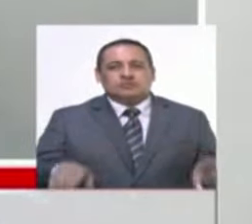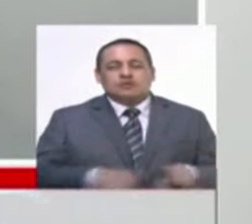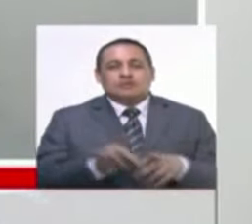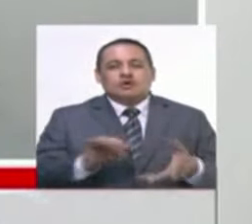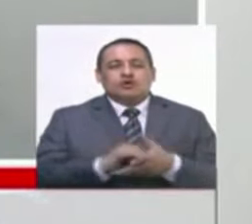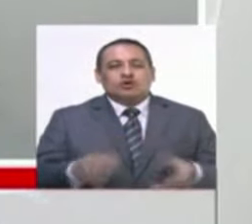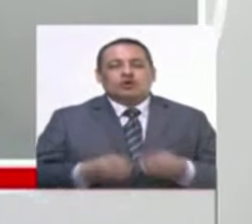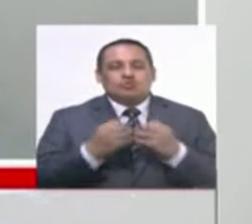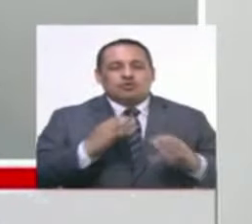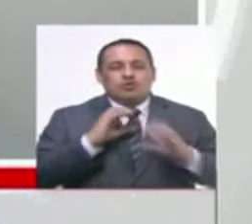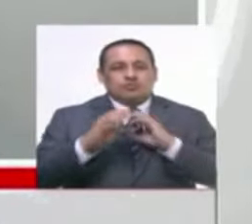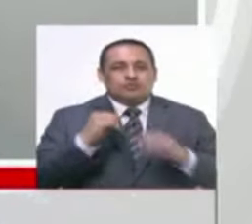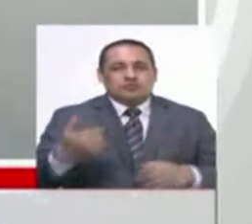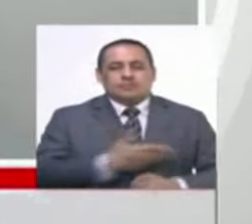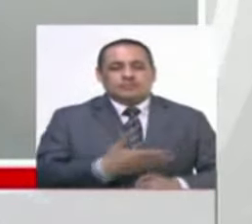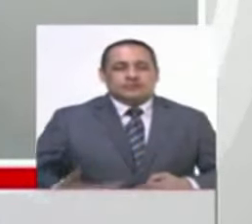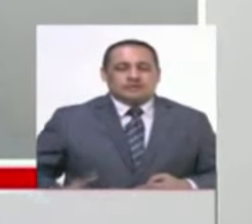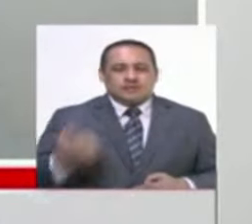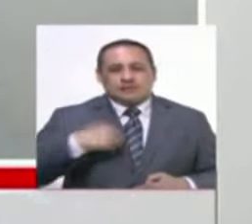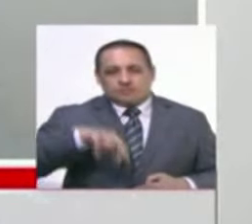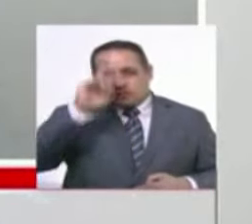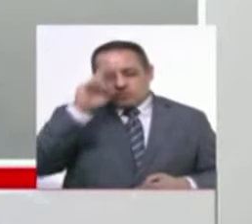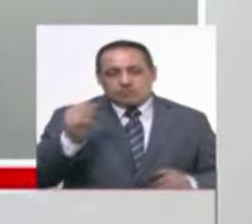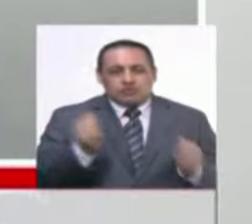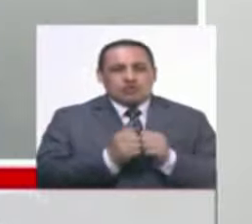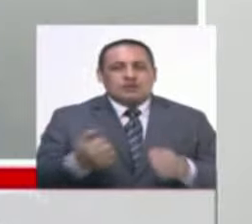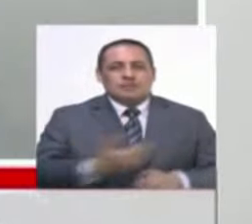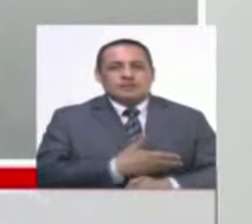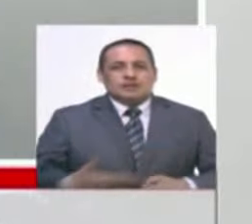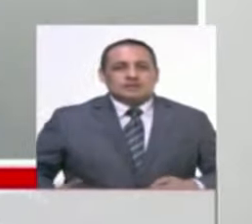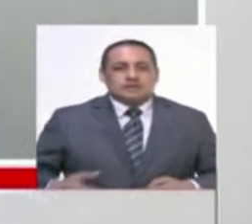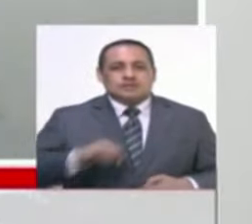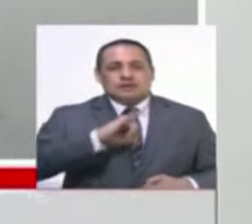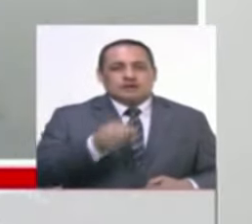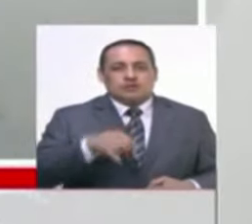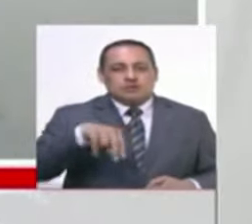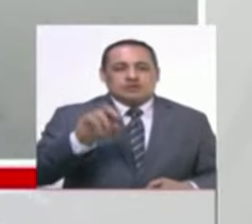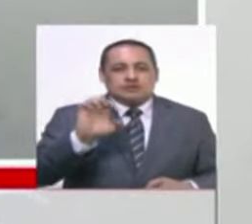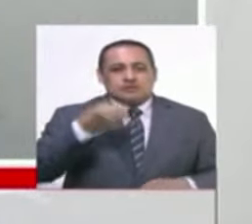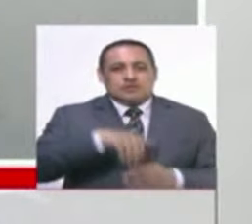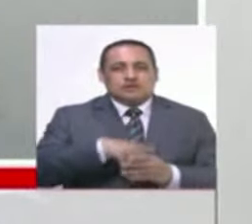cómo conversó el presidente de la República con el presidente del Jurado Nacional de Elecciones.